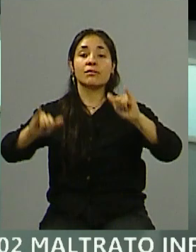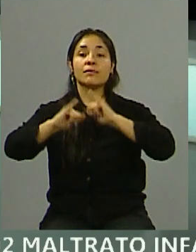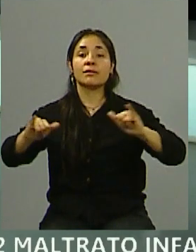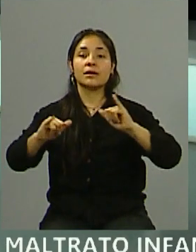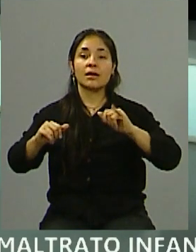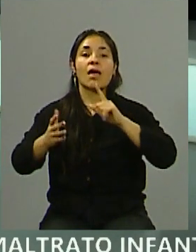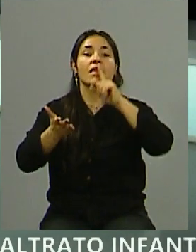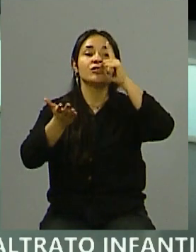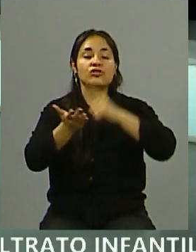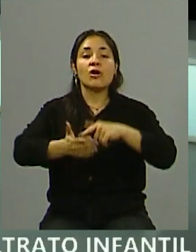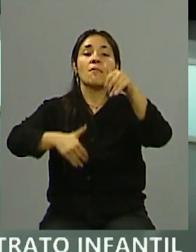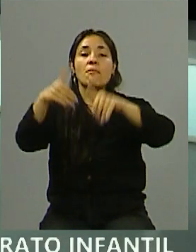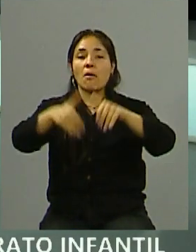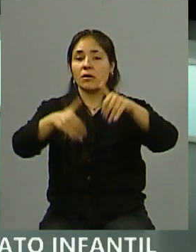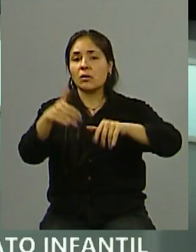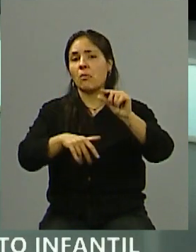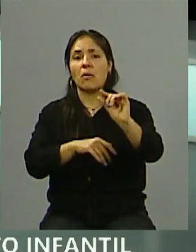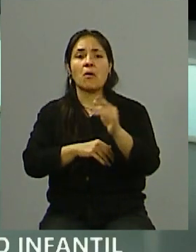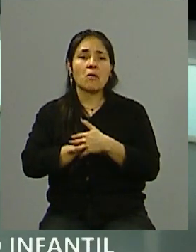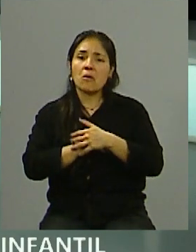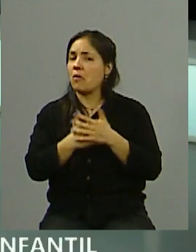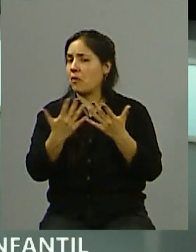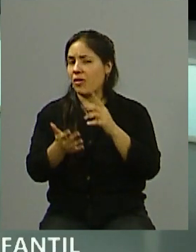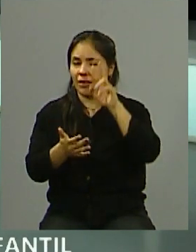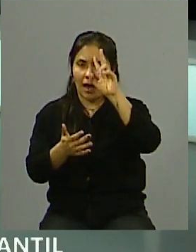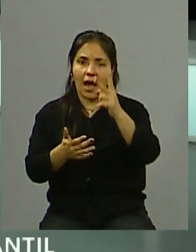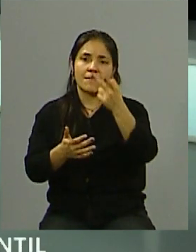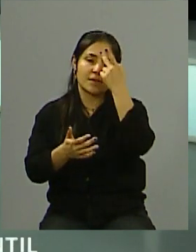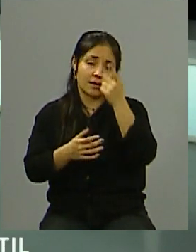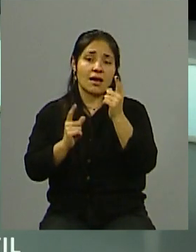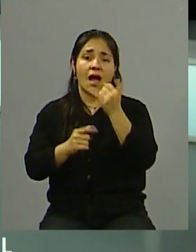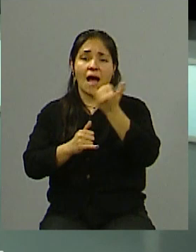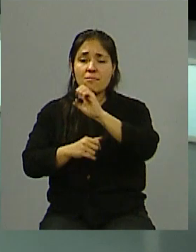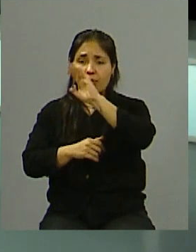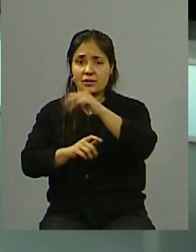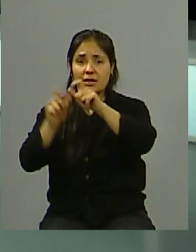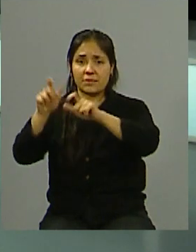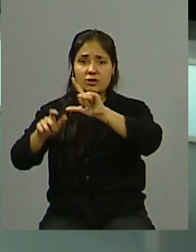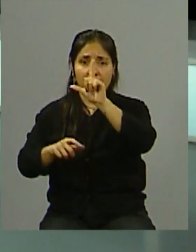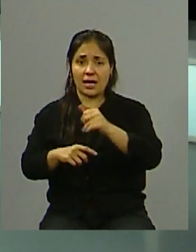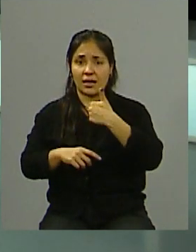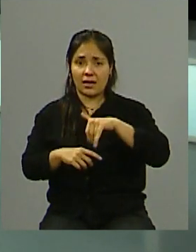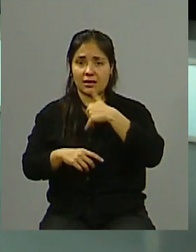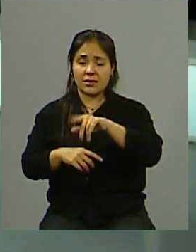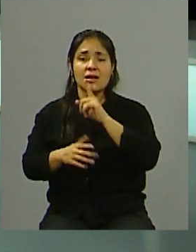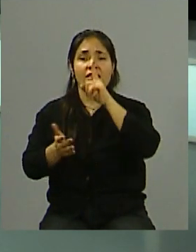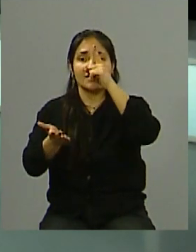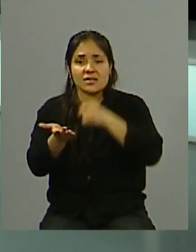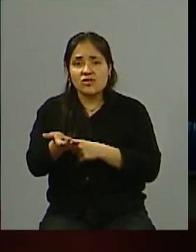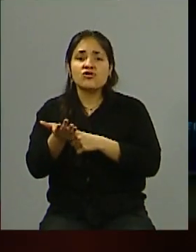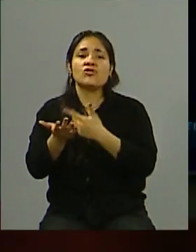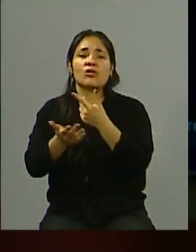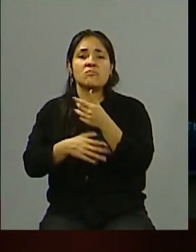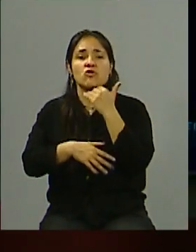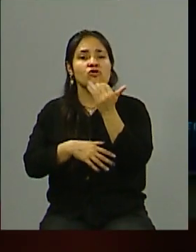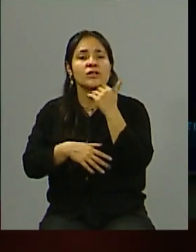cuenta que son muchos los argentinos que están indecisos aún. Muchísimos. Es un porcentaje importante. Y es ahí donde, en